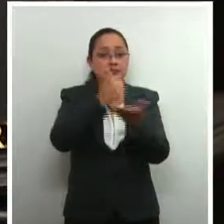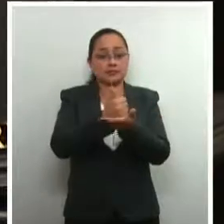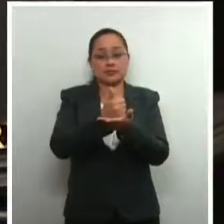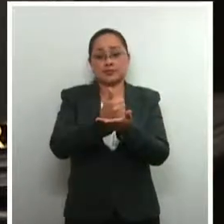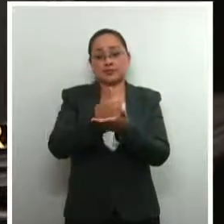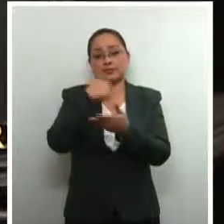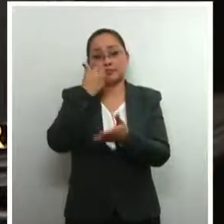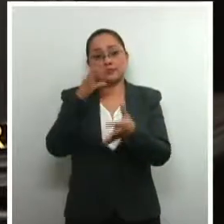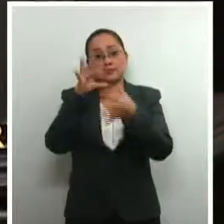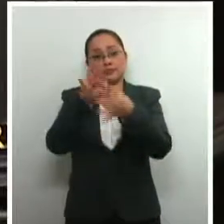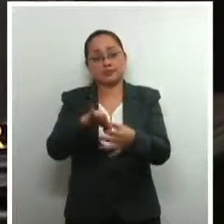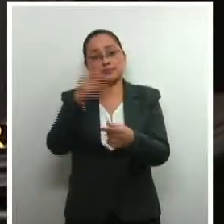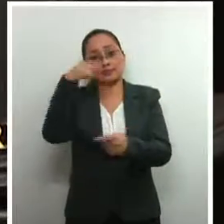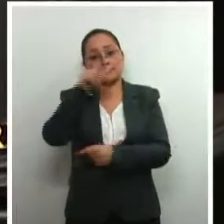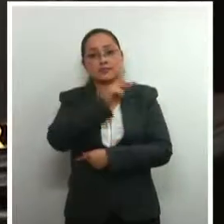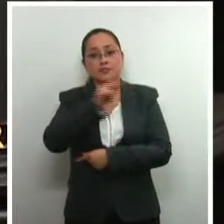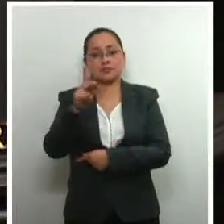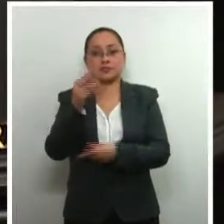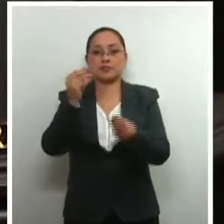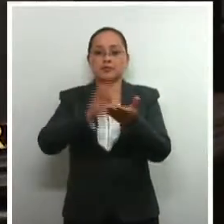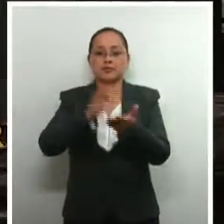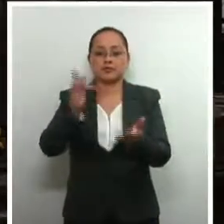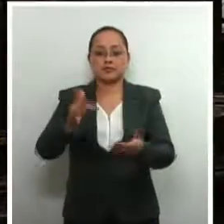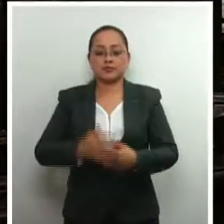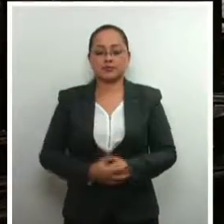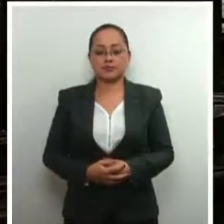que queremos para todos. Muchas gracias.